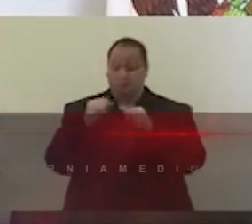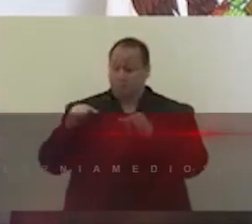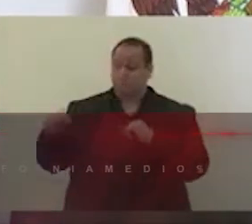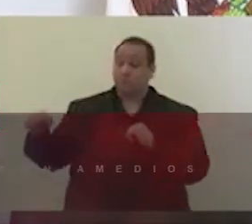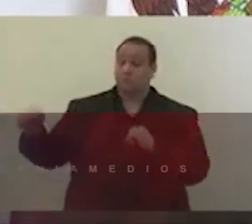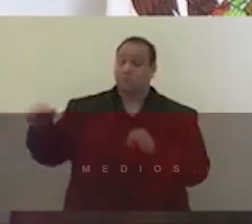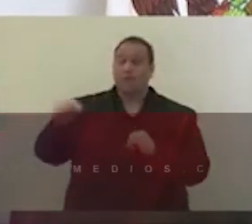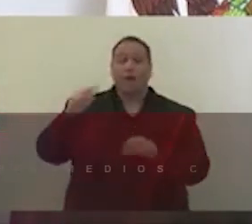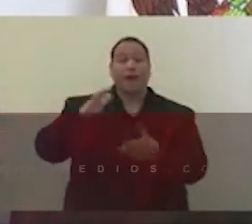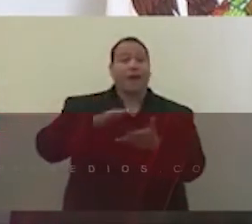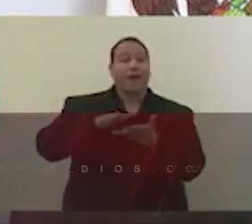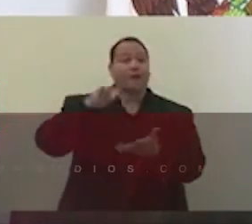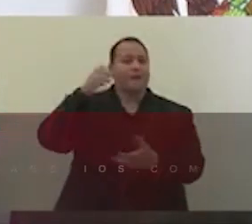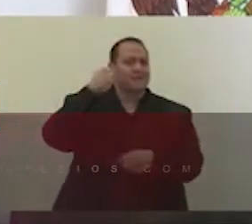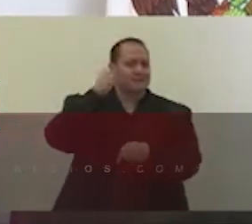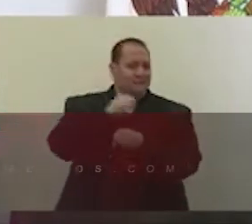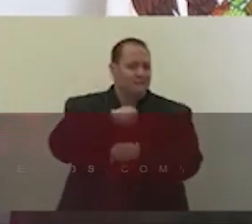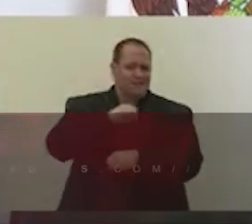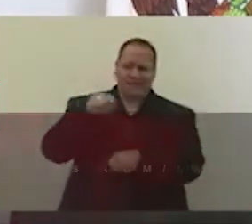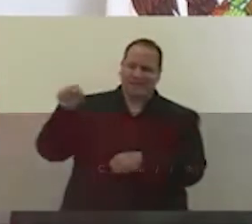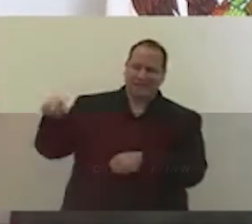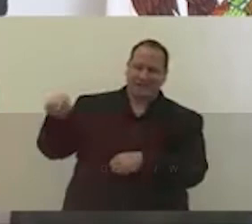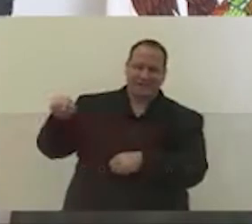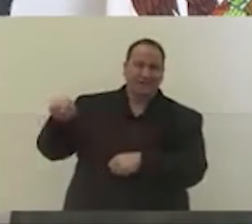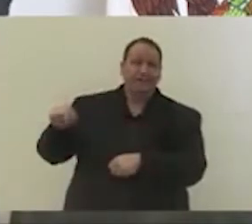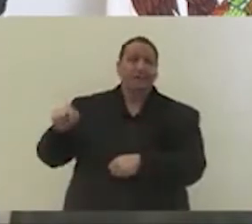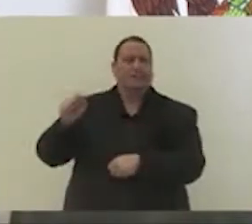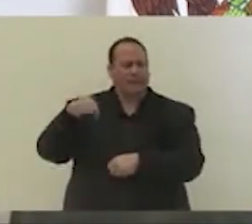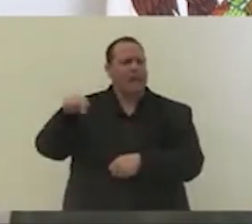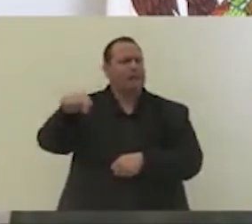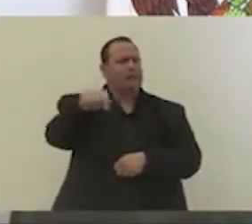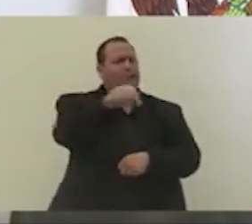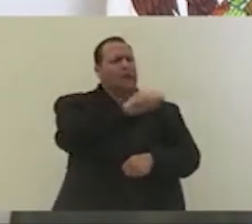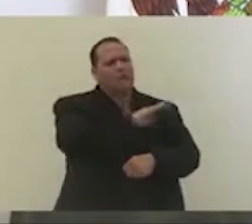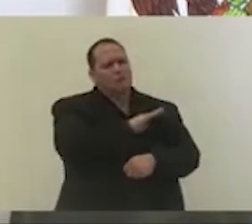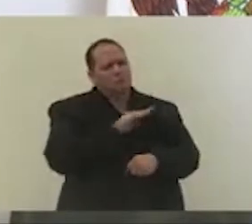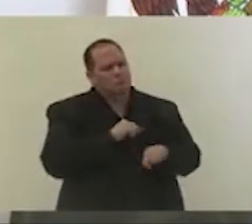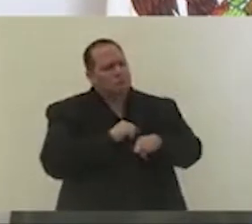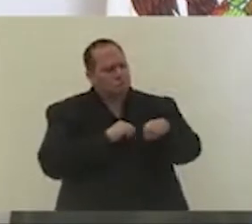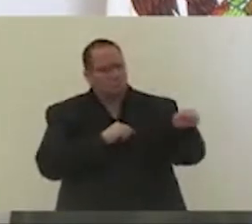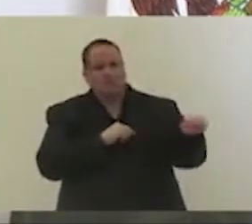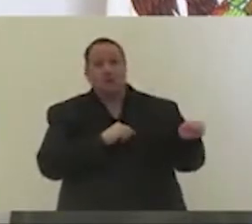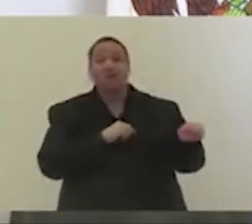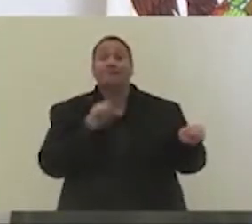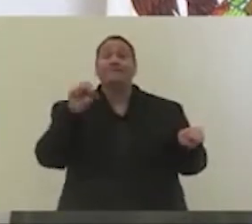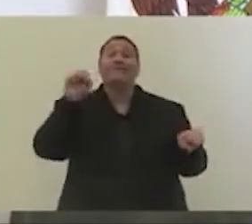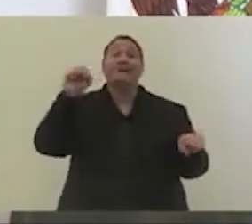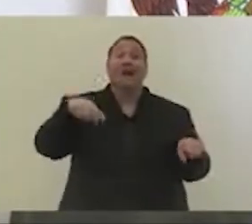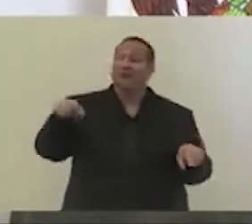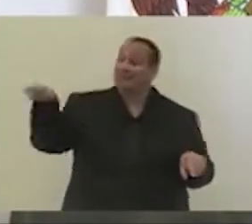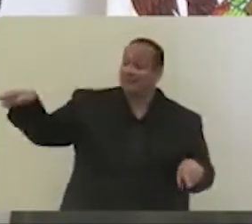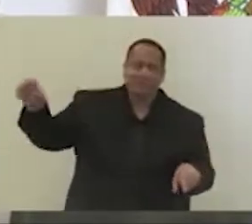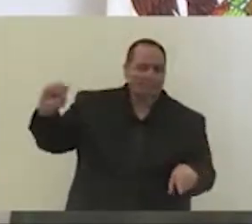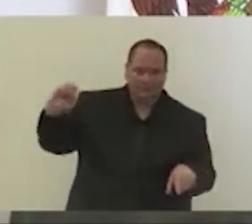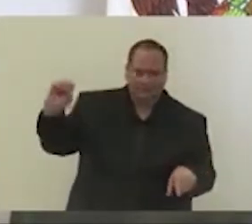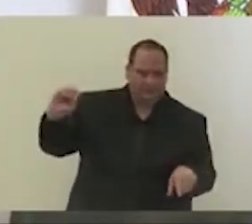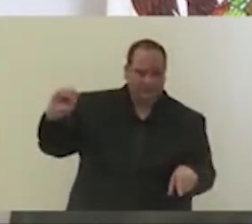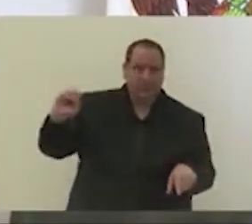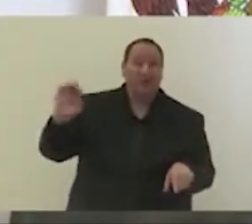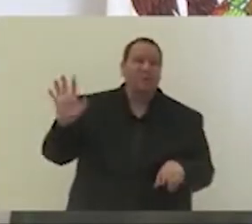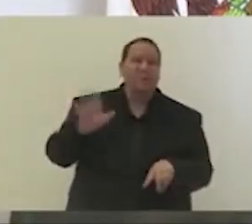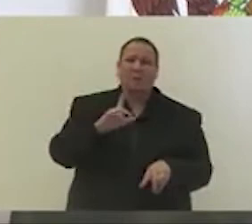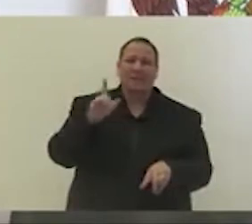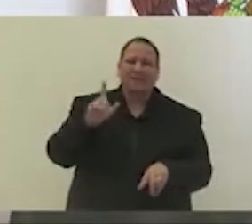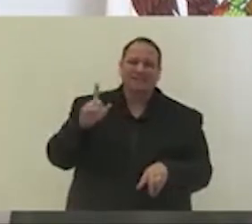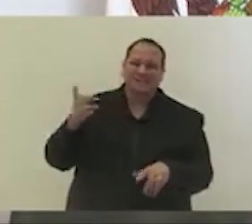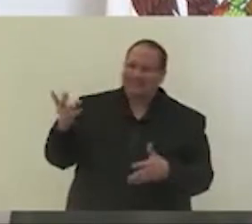especial lo lidera la Secretaría de Salud. En cada una de las jurisdicciones y municipios, excepto San Quintín, porque ha sido